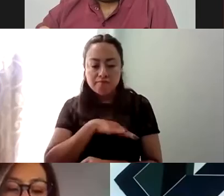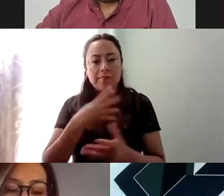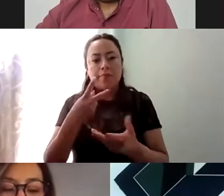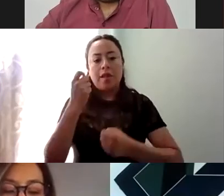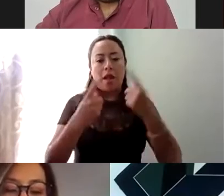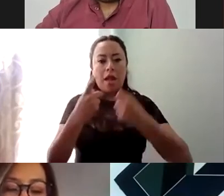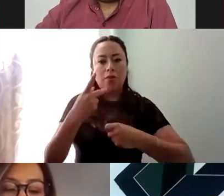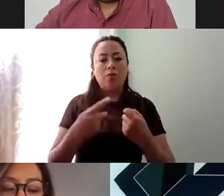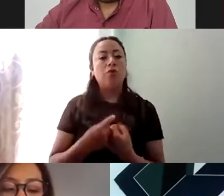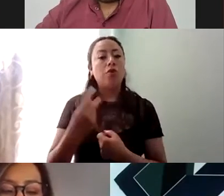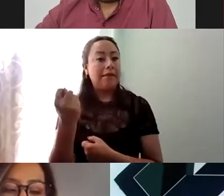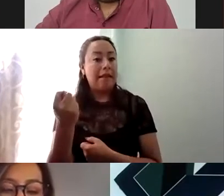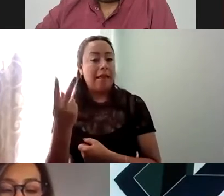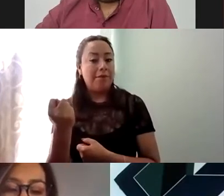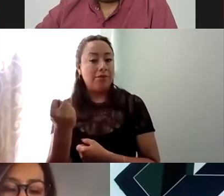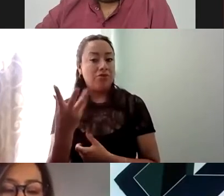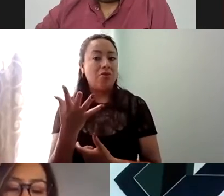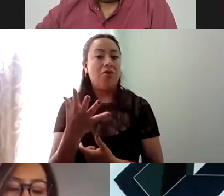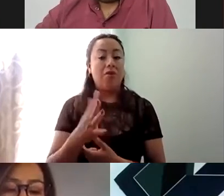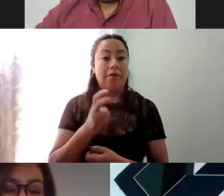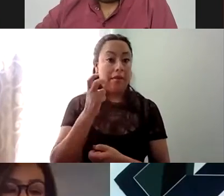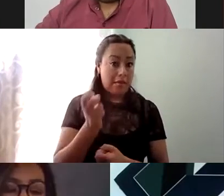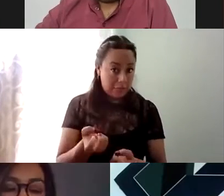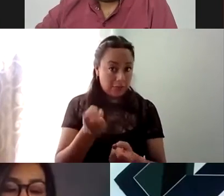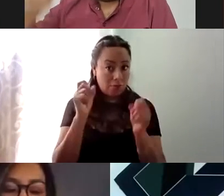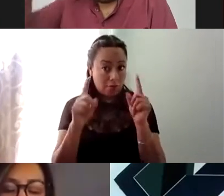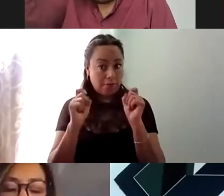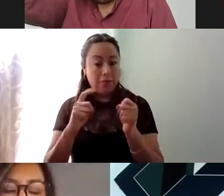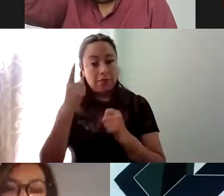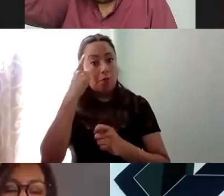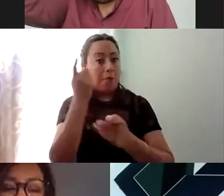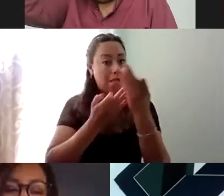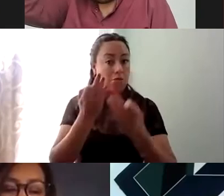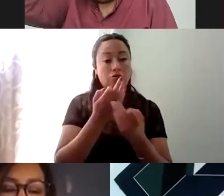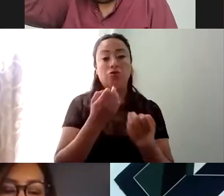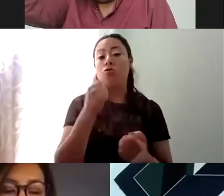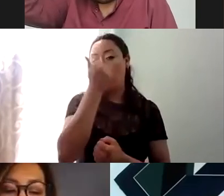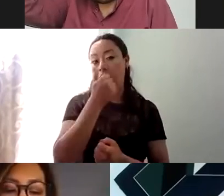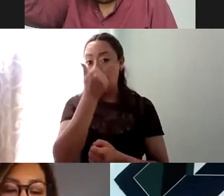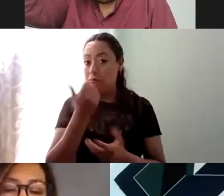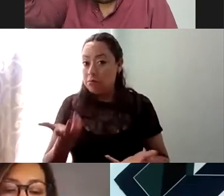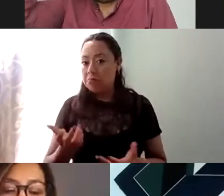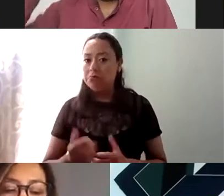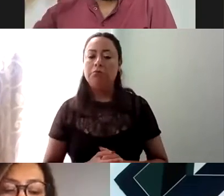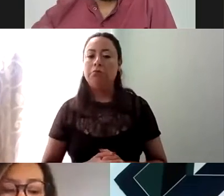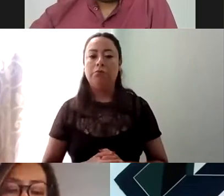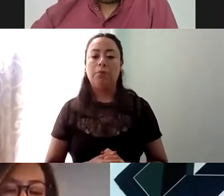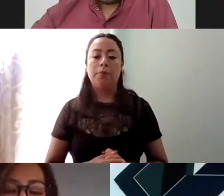misma cantidad de carga académica para los alumnos, ni pues